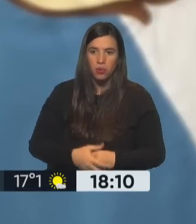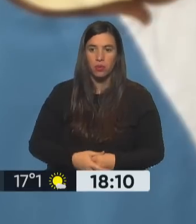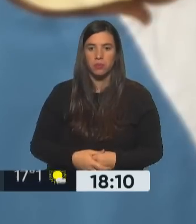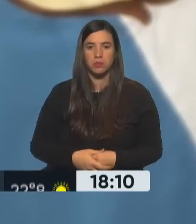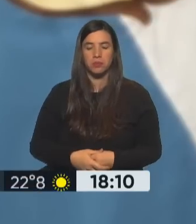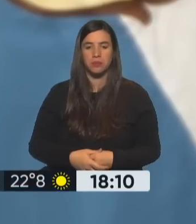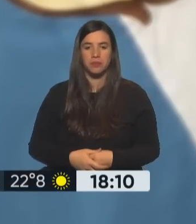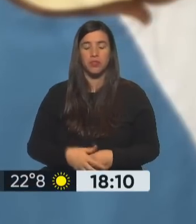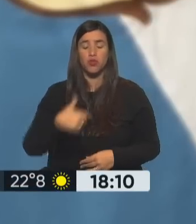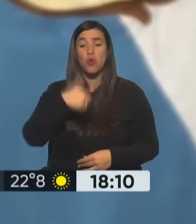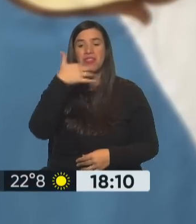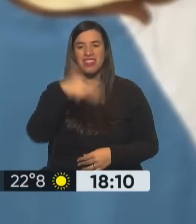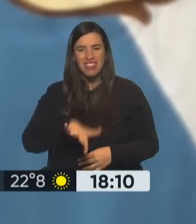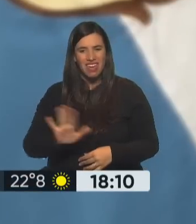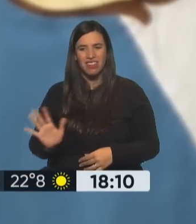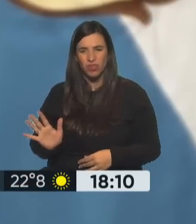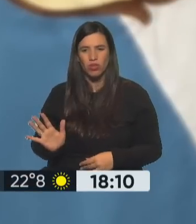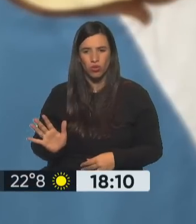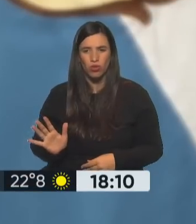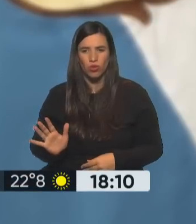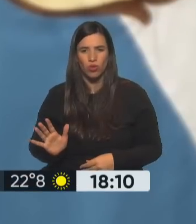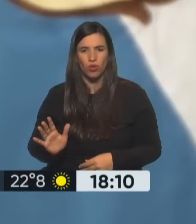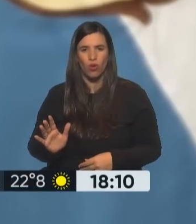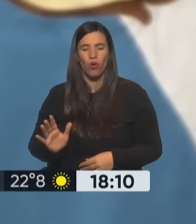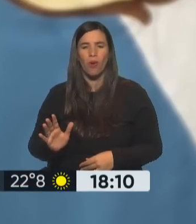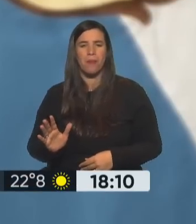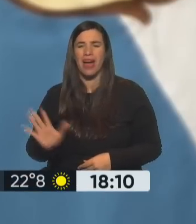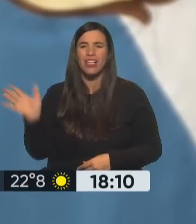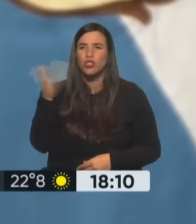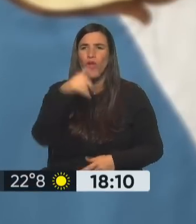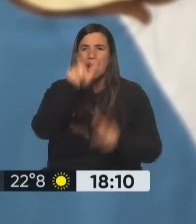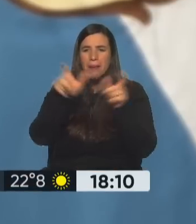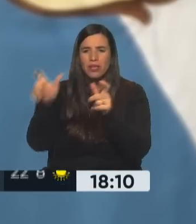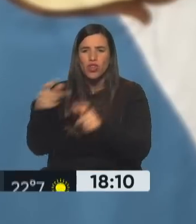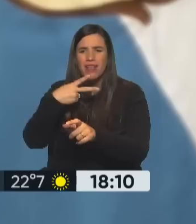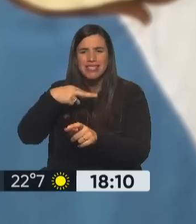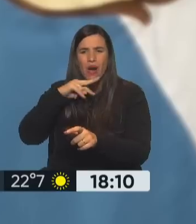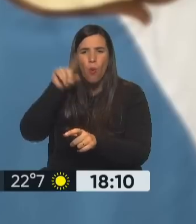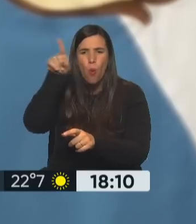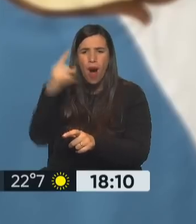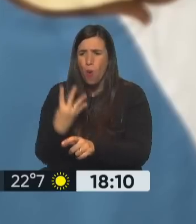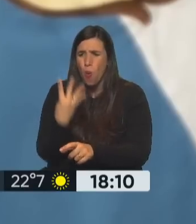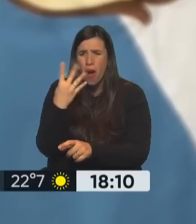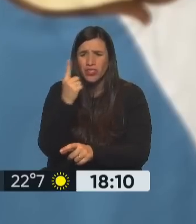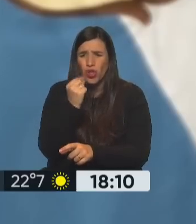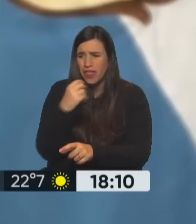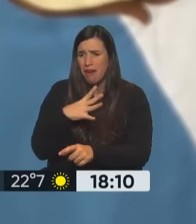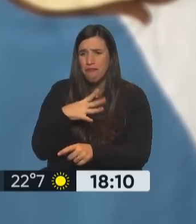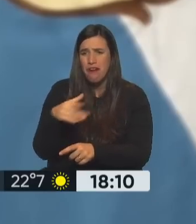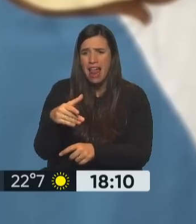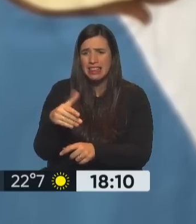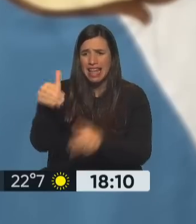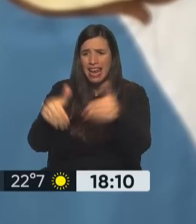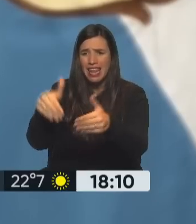Entiendo que es desconsiderado para con los sanjuaninos, a 4 días de una elección y habiendo dispuesto todos